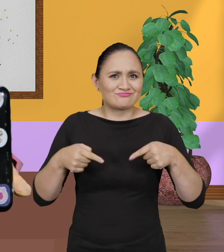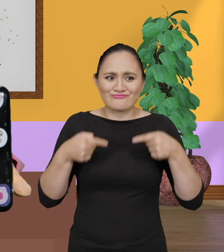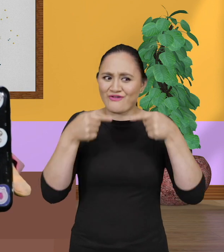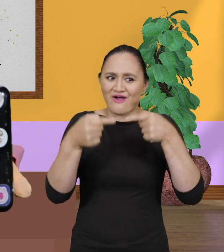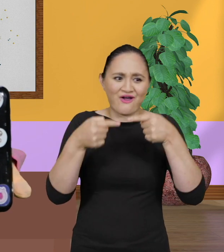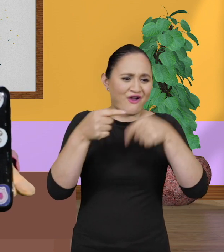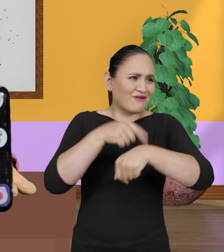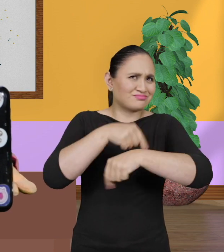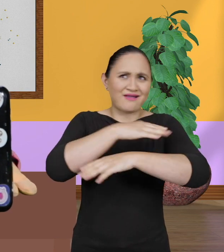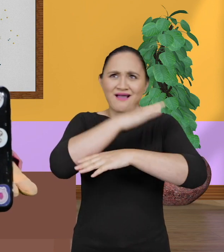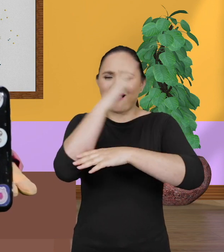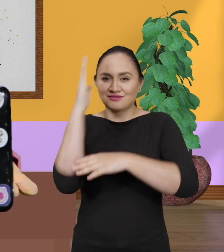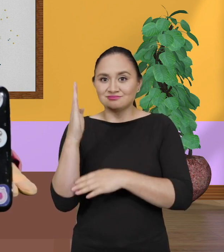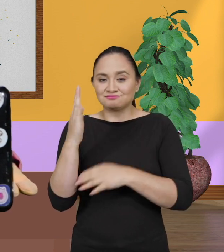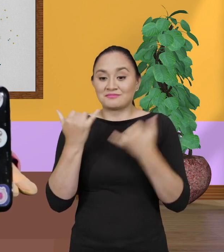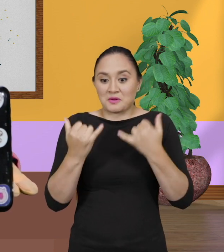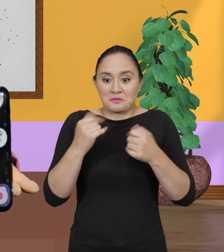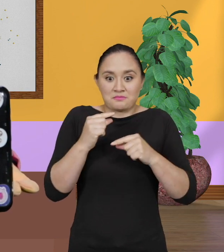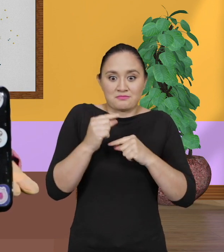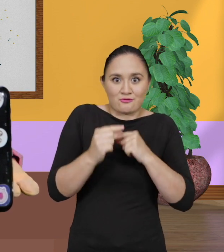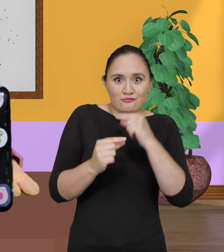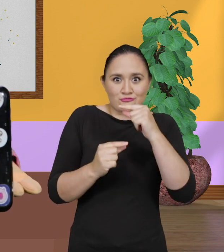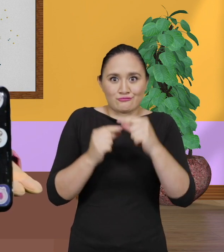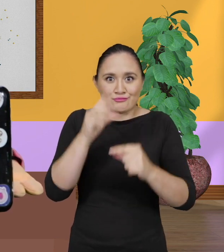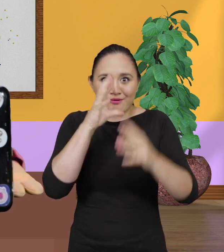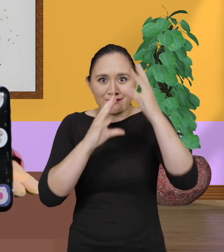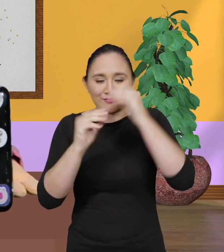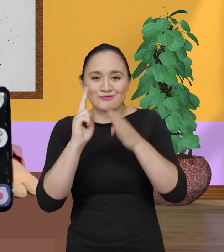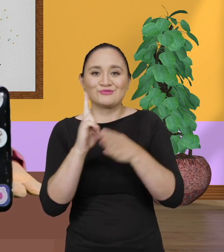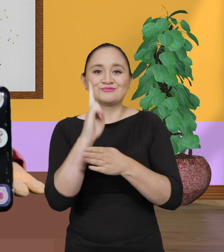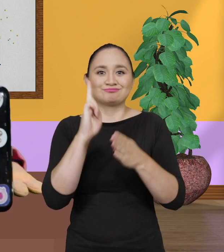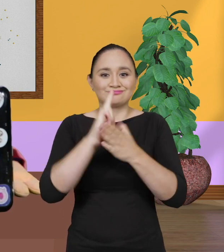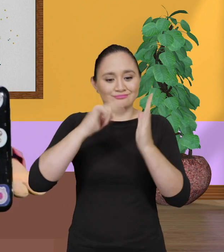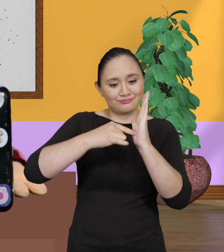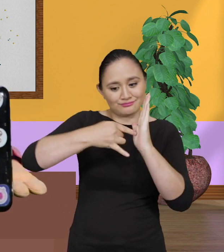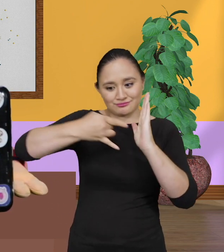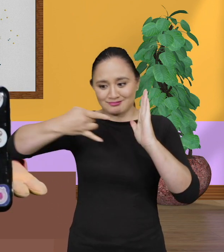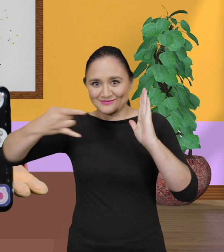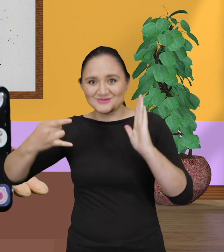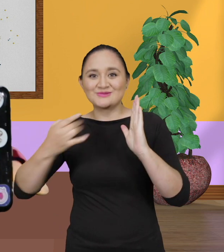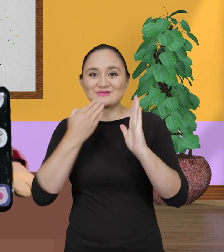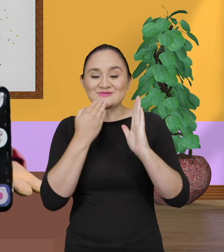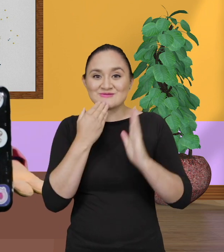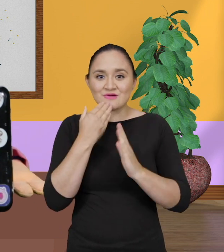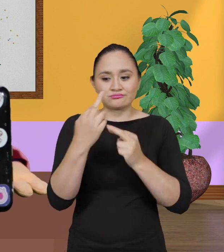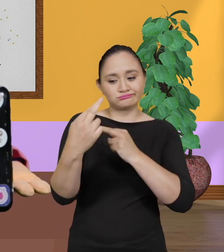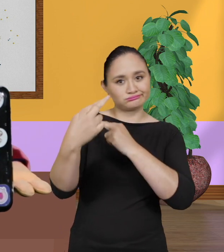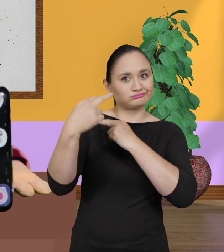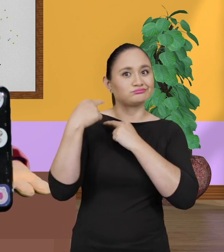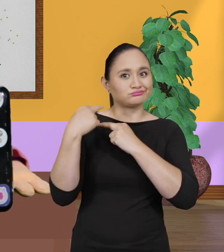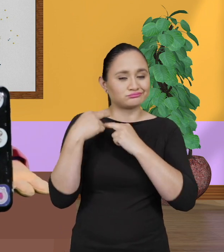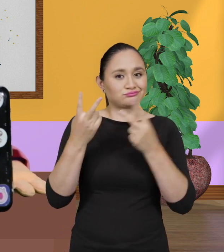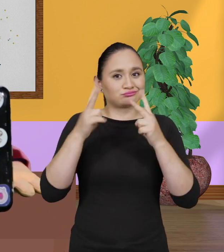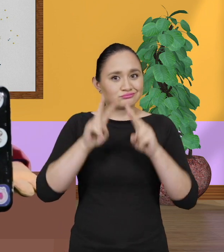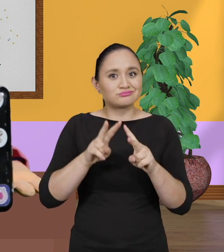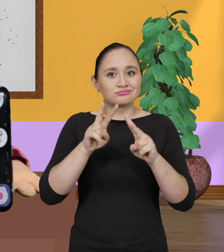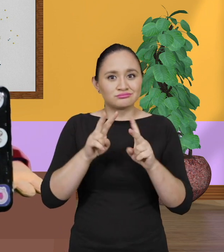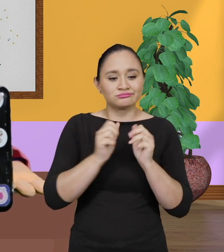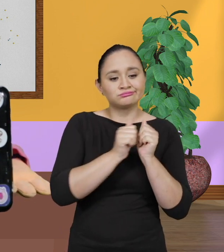el tiempo. Ahora, poco a poco, estamos aprendiendo a utilizar la tecnología de manera responsable